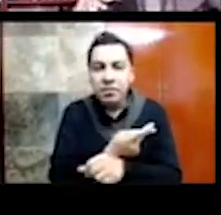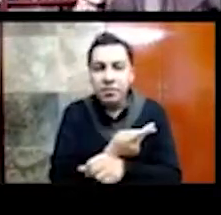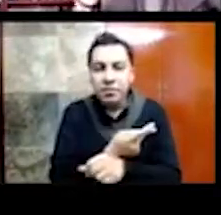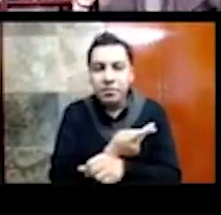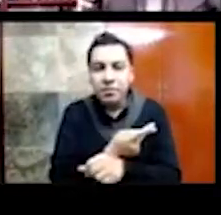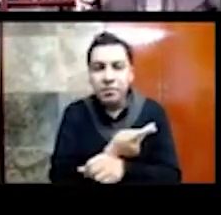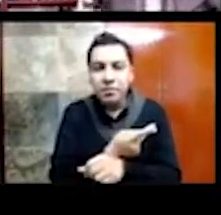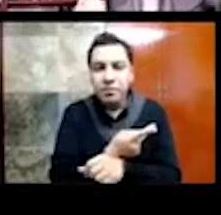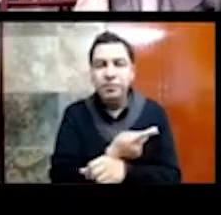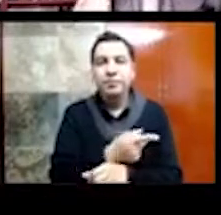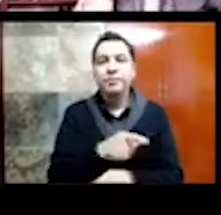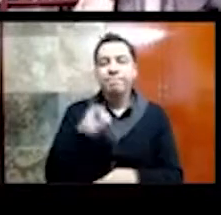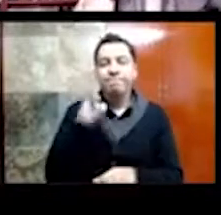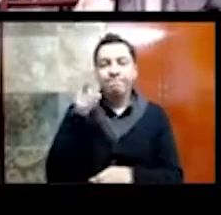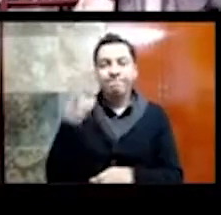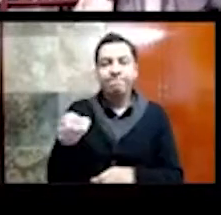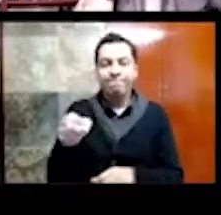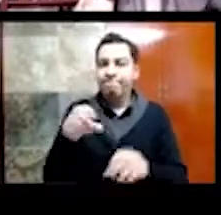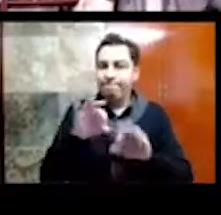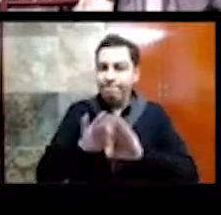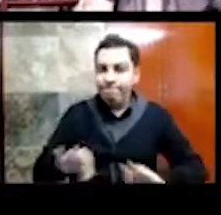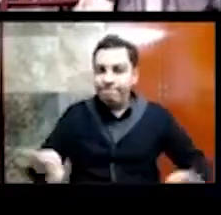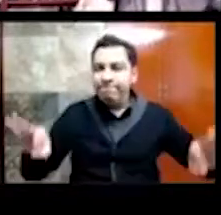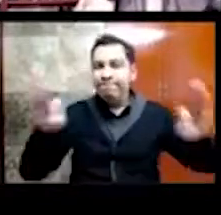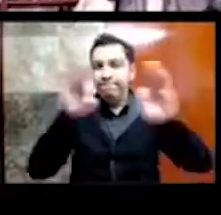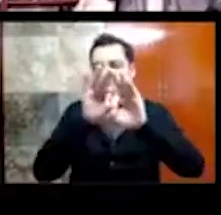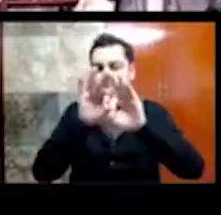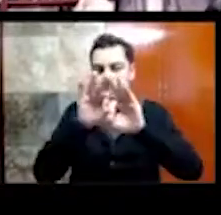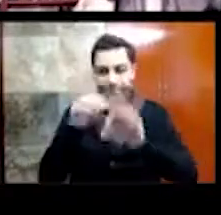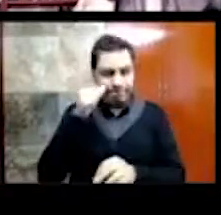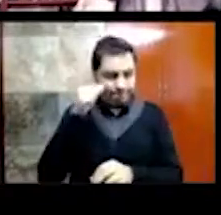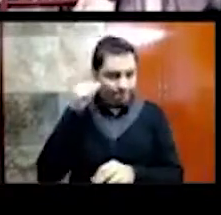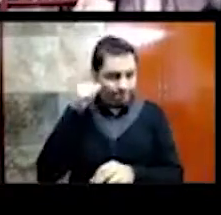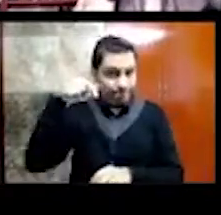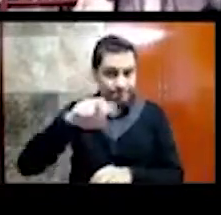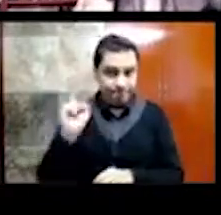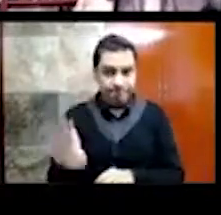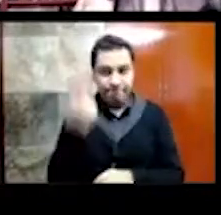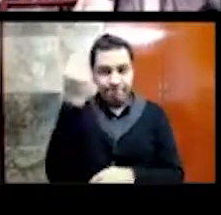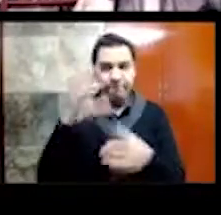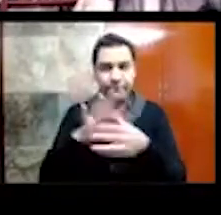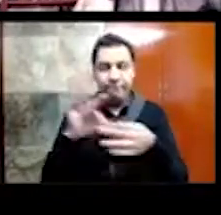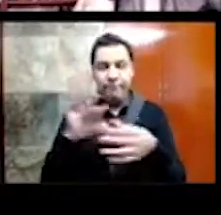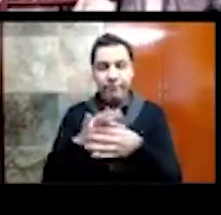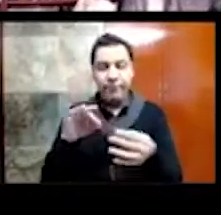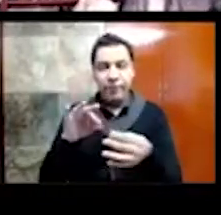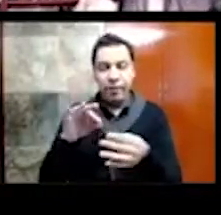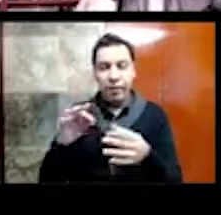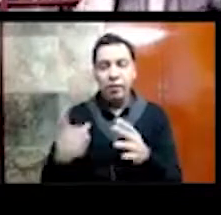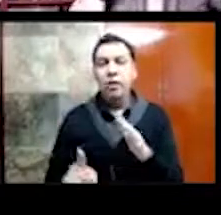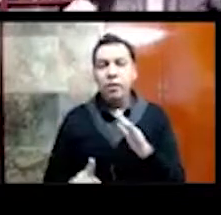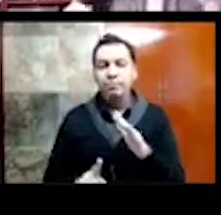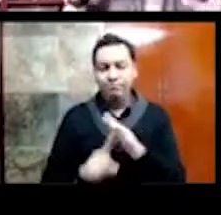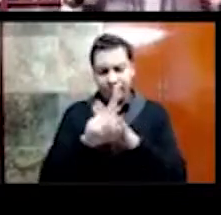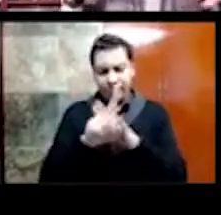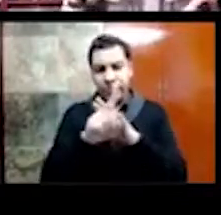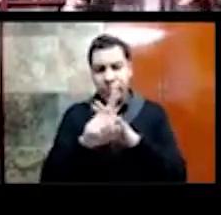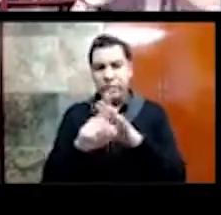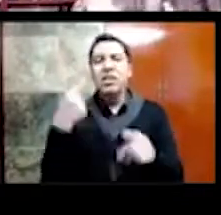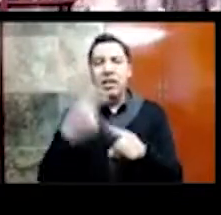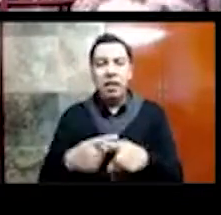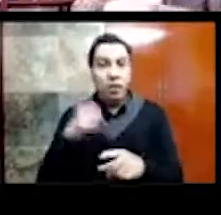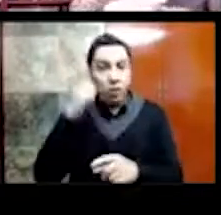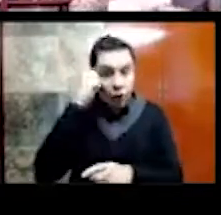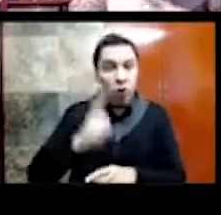este prodigio de que hablaba Eduardo el día de ayer, la aparición recurrente de Huitzilopochtli a